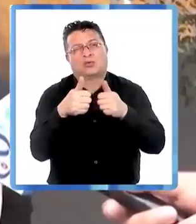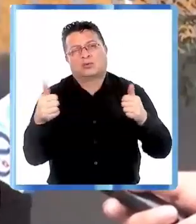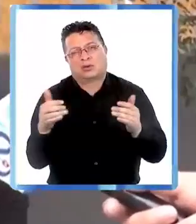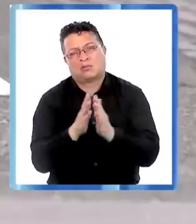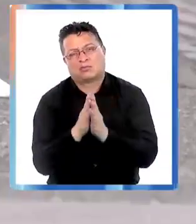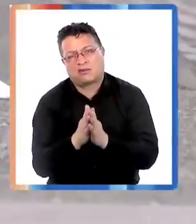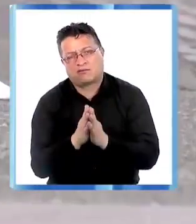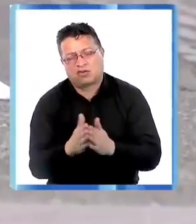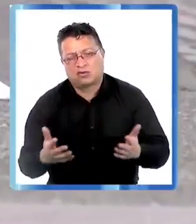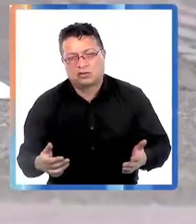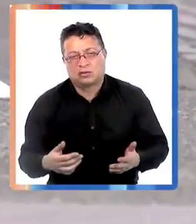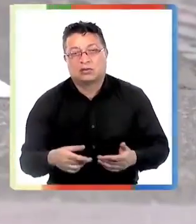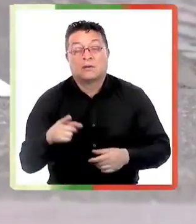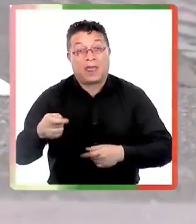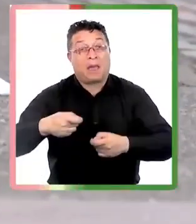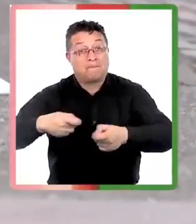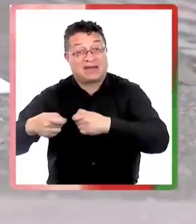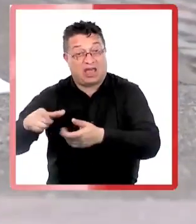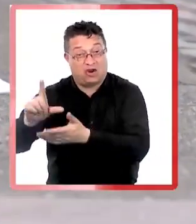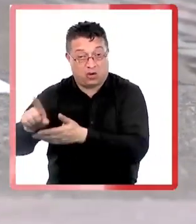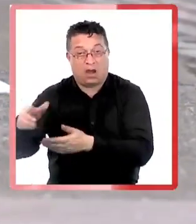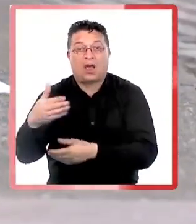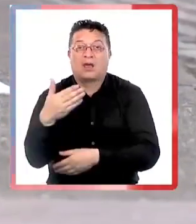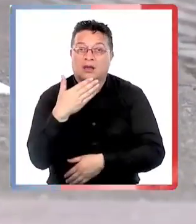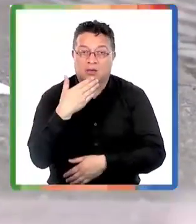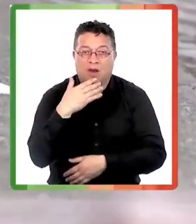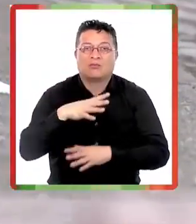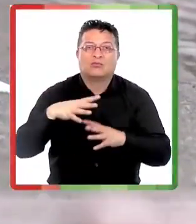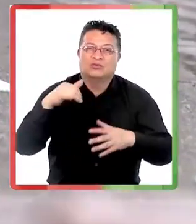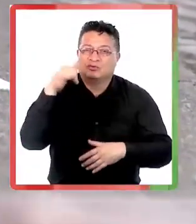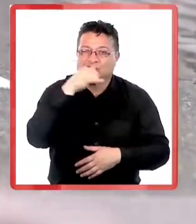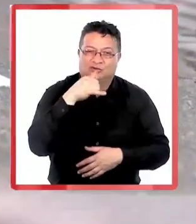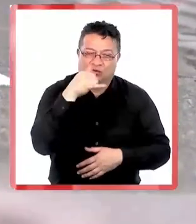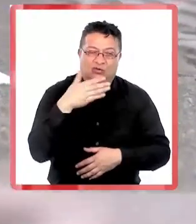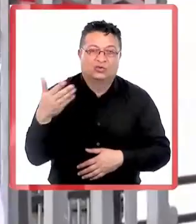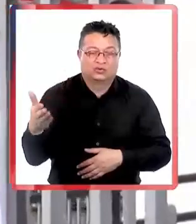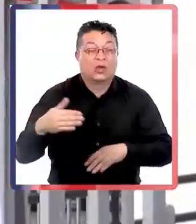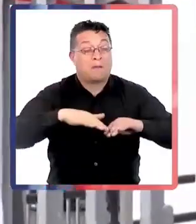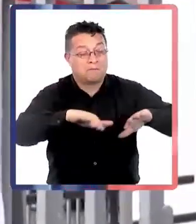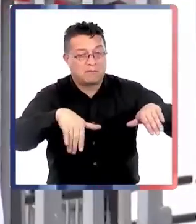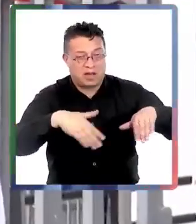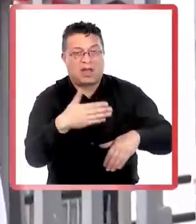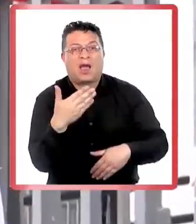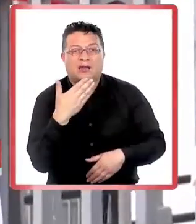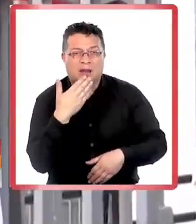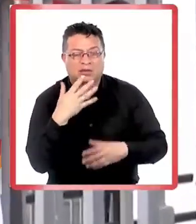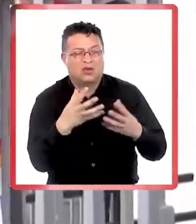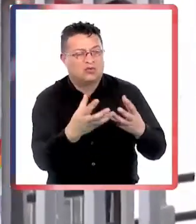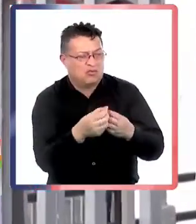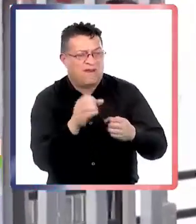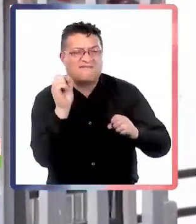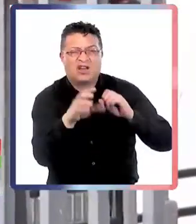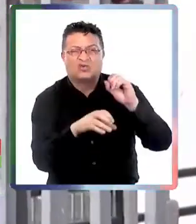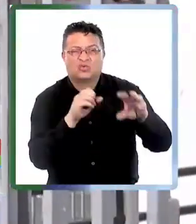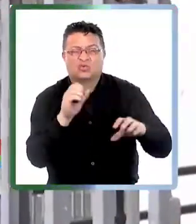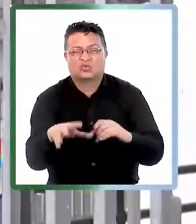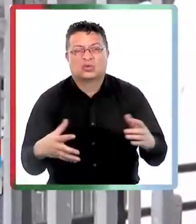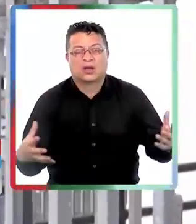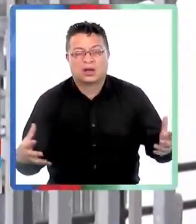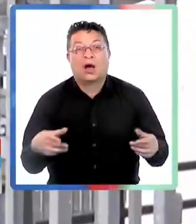la autoridad, por favor. El sector del mercado igual mantiene como muy sucio, las playas igual últimamente están muy llenas